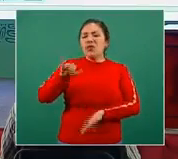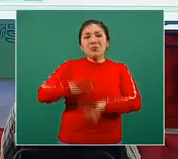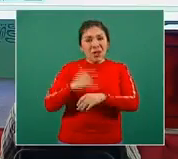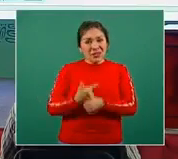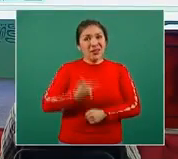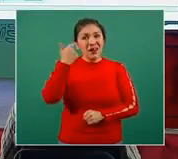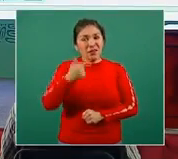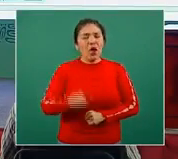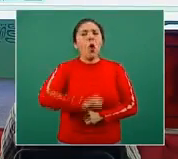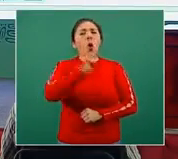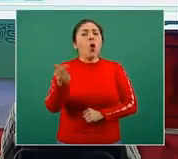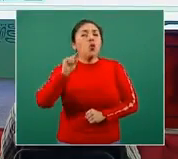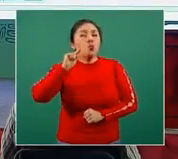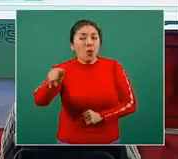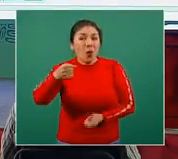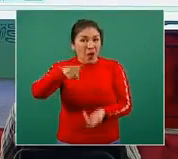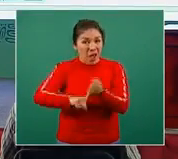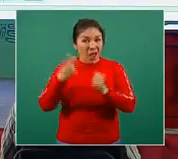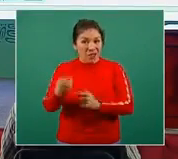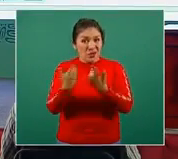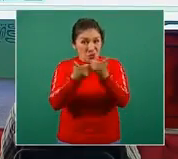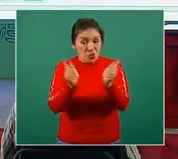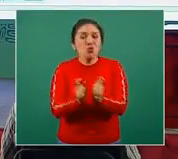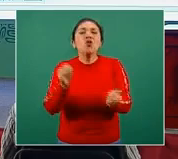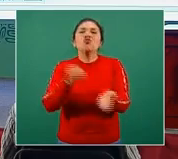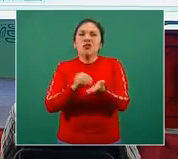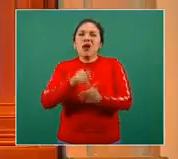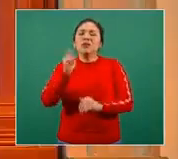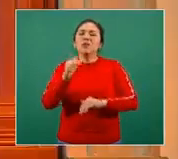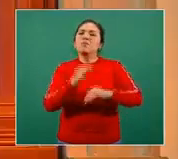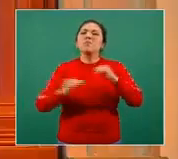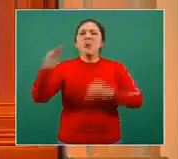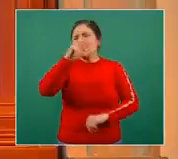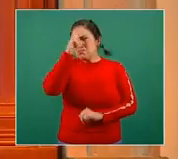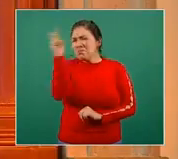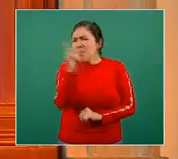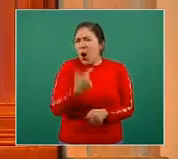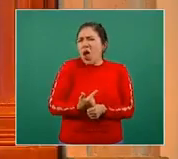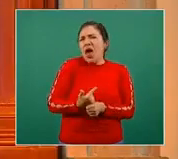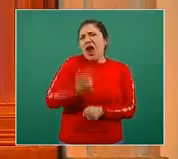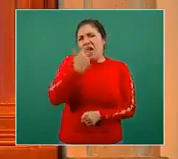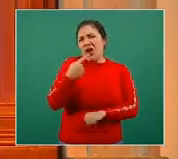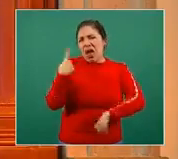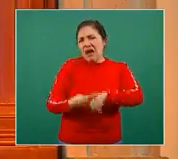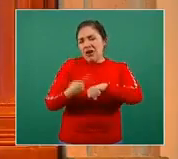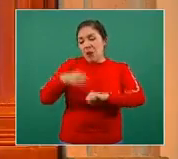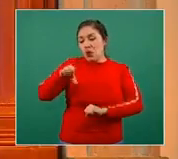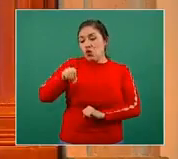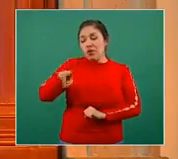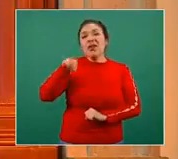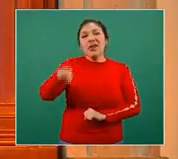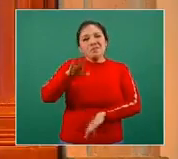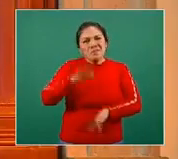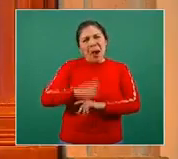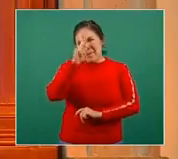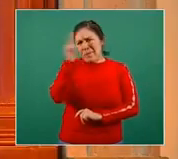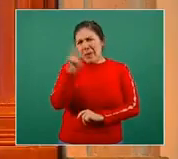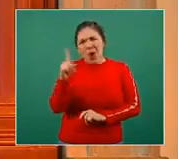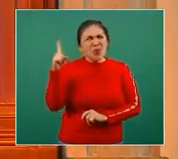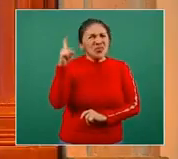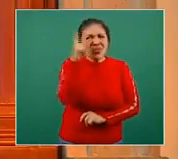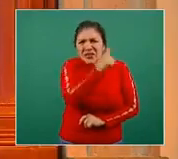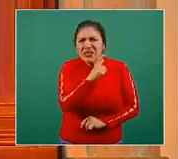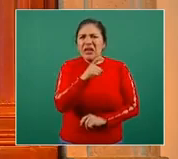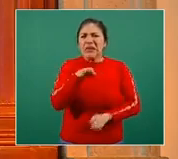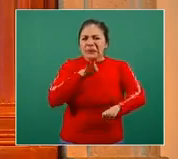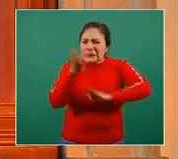y otra pequeña proporción dentro de este grupo a un COVID crítico, que precisamente pues tiene las mayores complicaciones y que